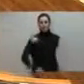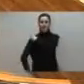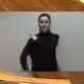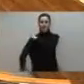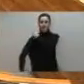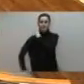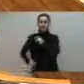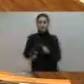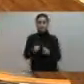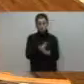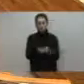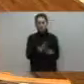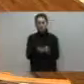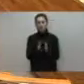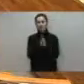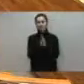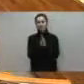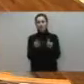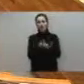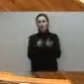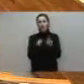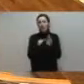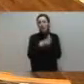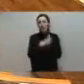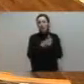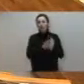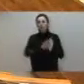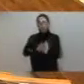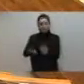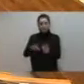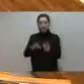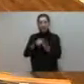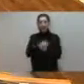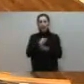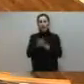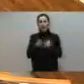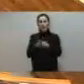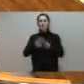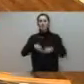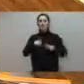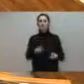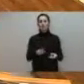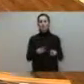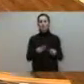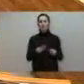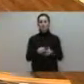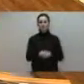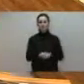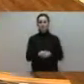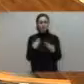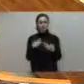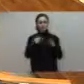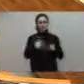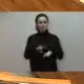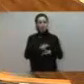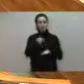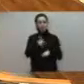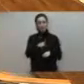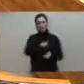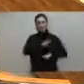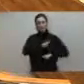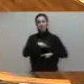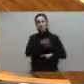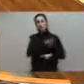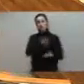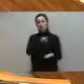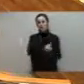Sí, yo le pediría que dijese por qué estamos discriminando a los astilleros para poder contestar a la pregunta. Gracias, señor consejero. Señora Ramos, de nuevo